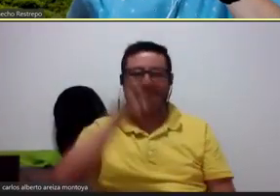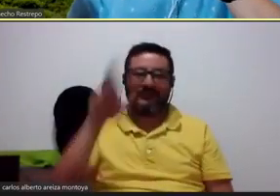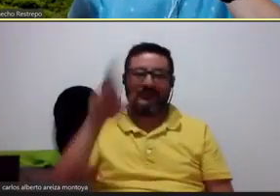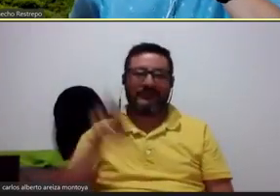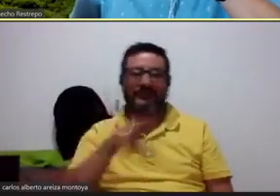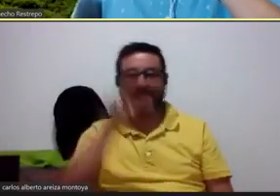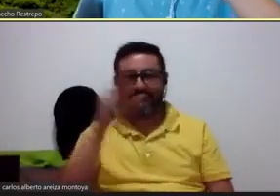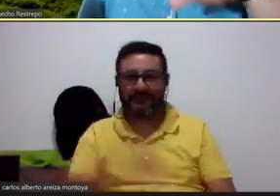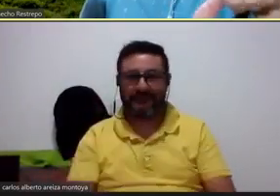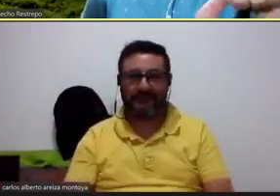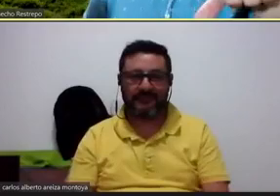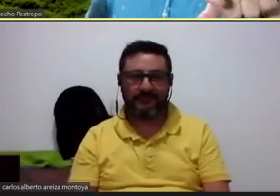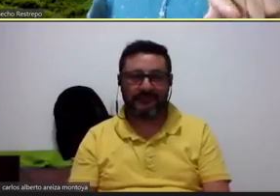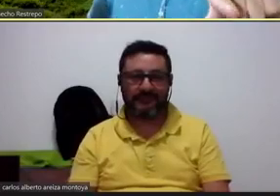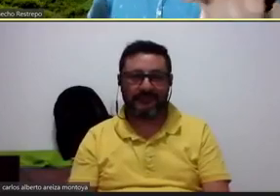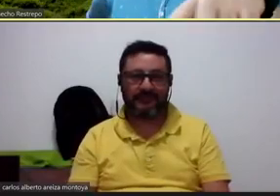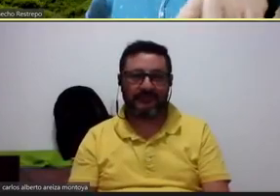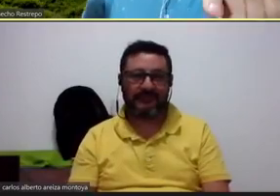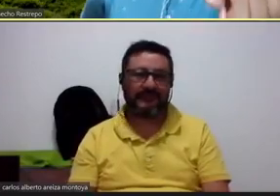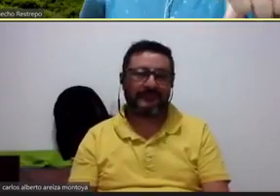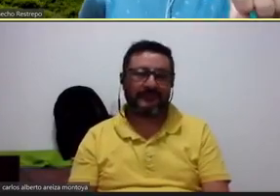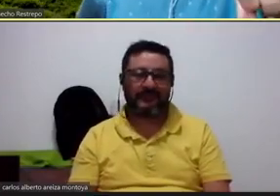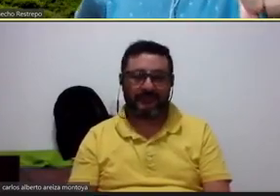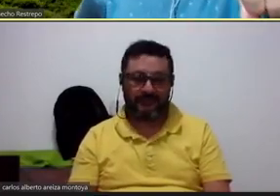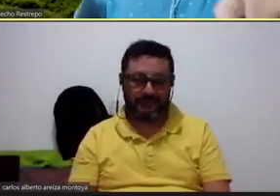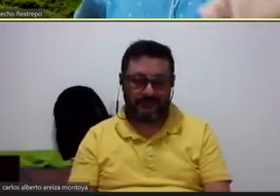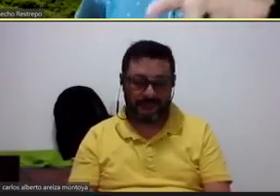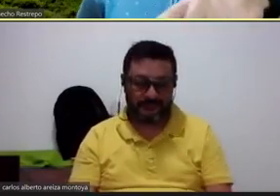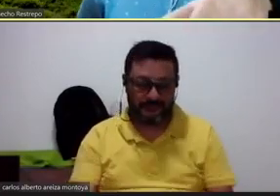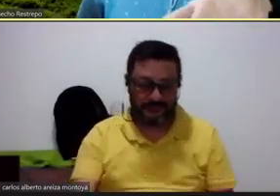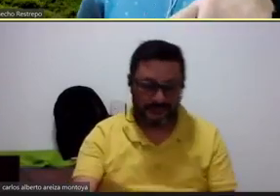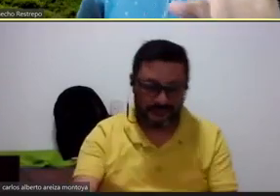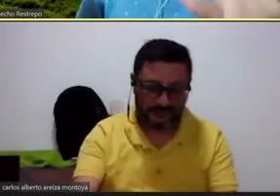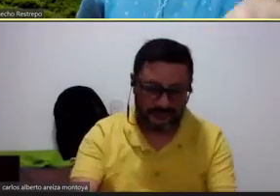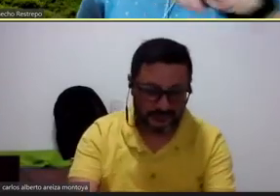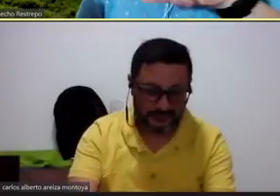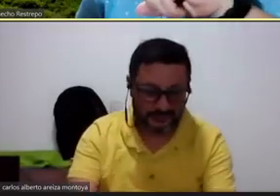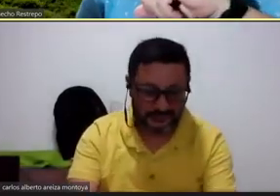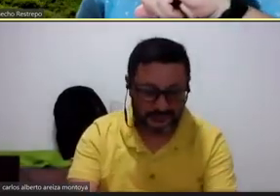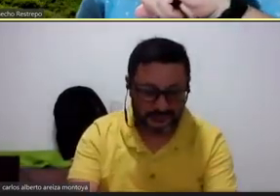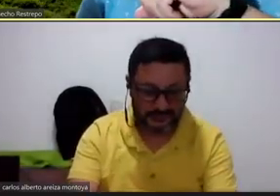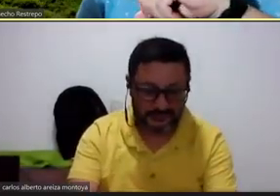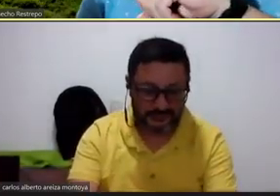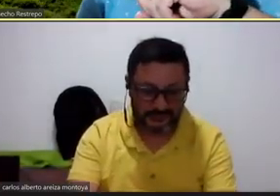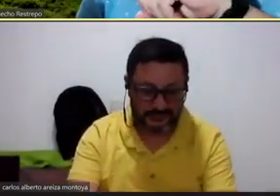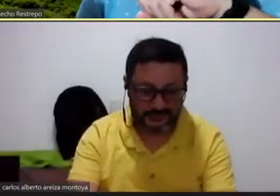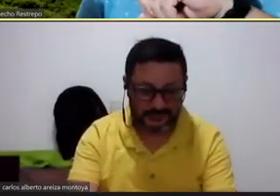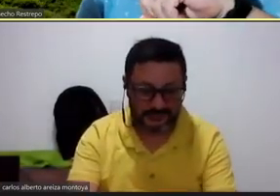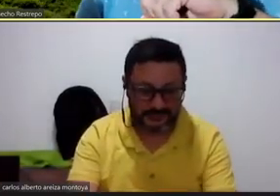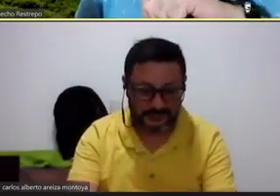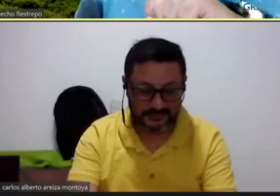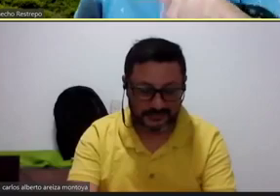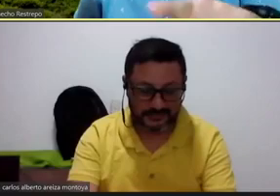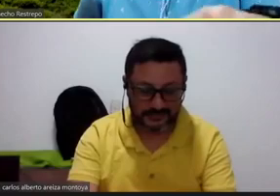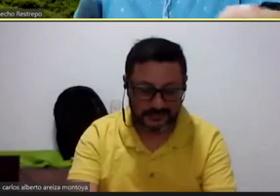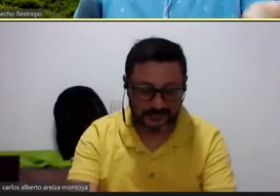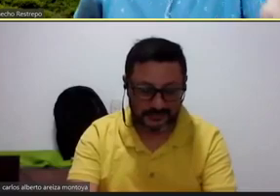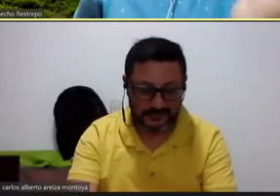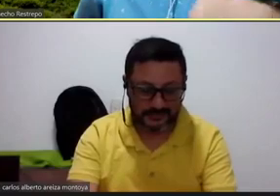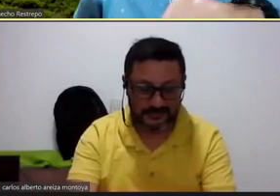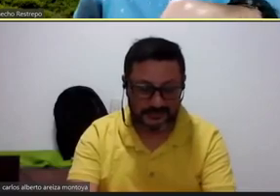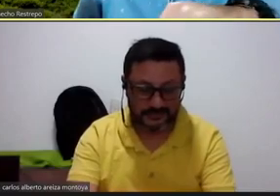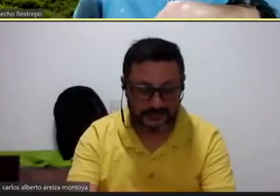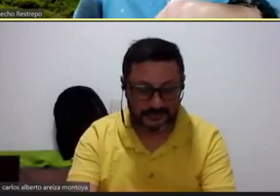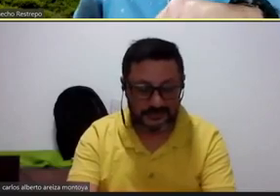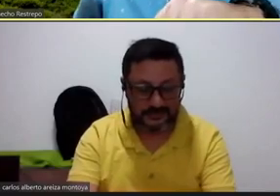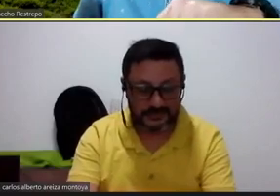Sebas, por aquí, pues te recuerdo, Víctor nos contaba que también vino de la gimnasia, pero hablando